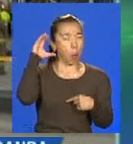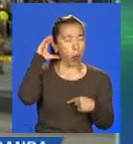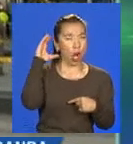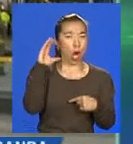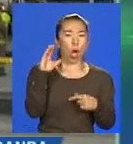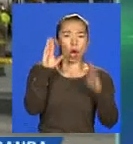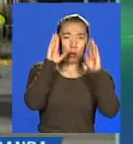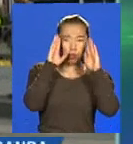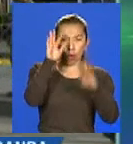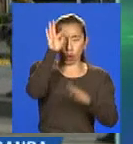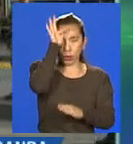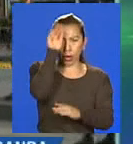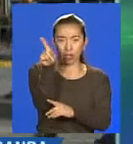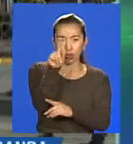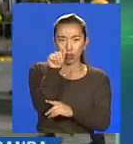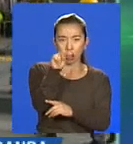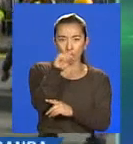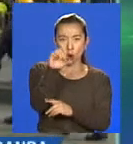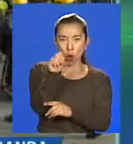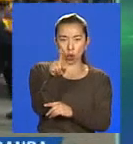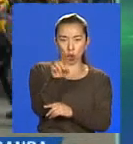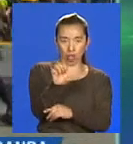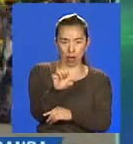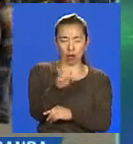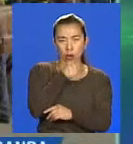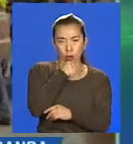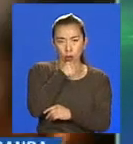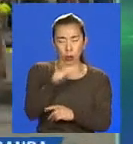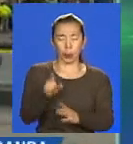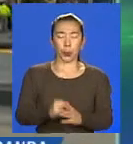José. Básicamente lo que hay es una